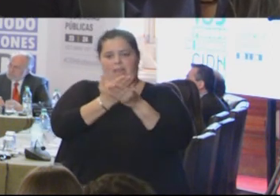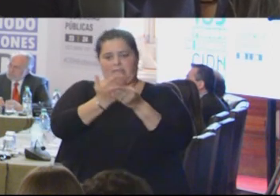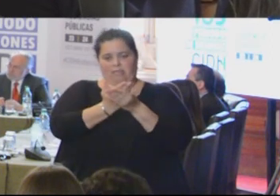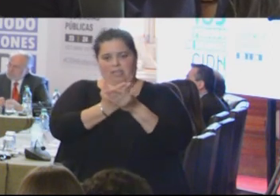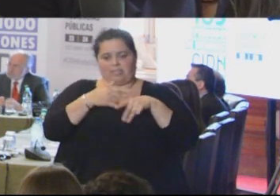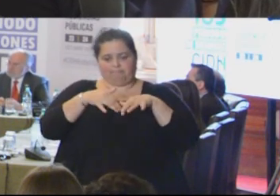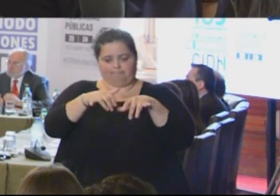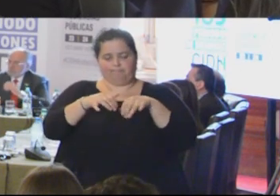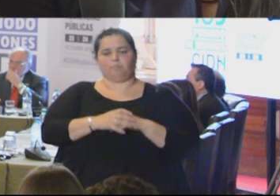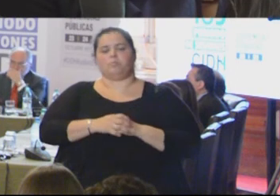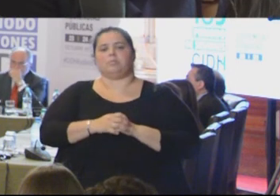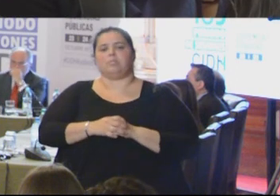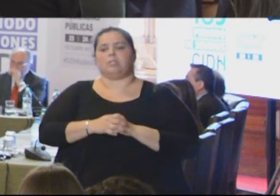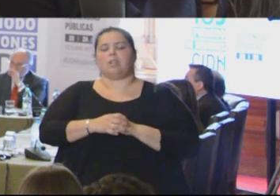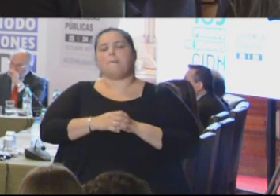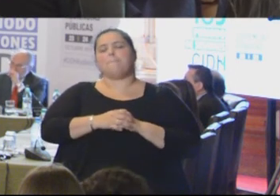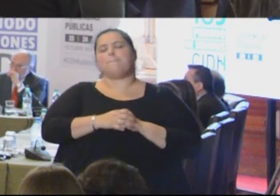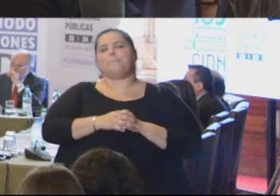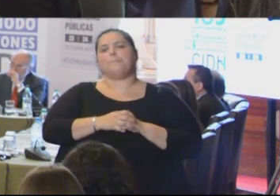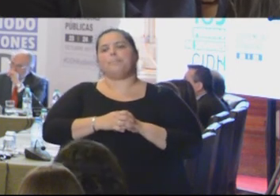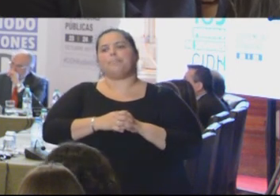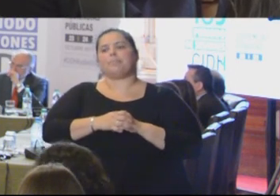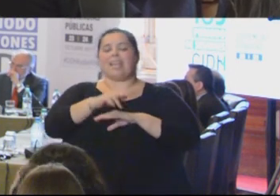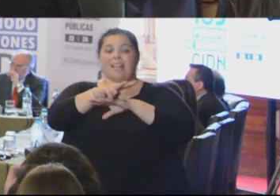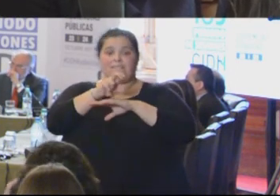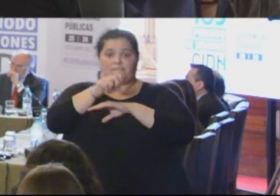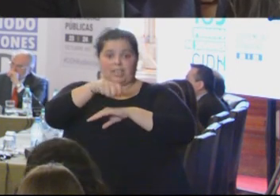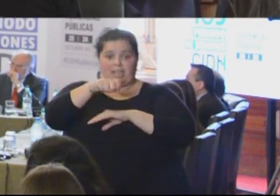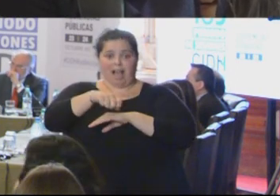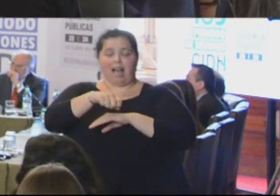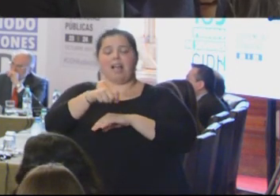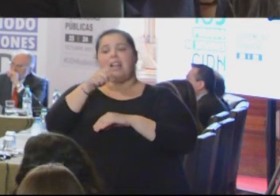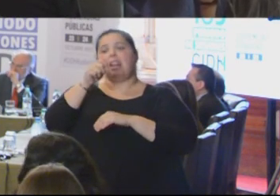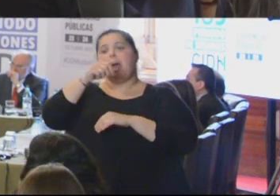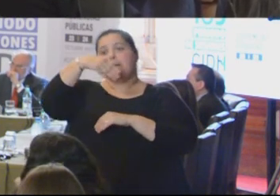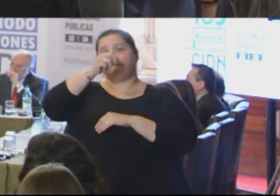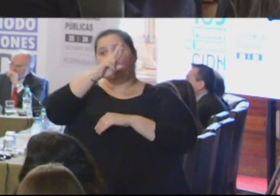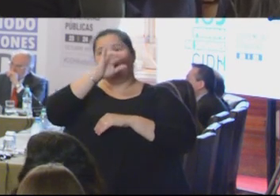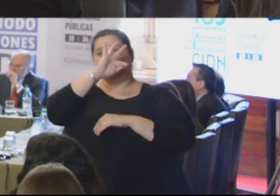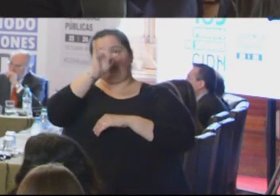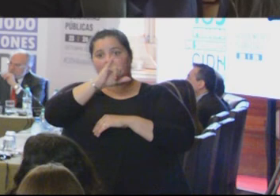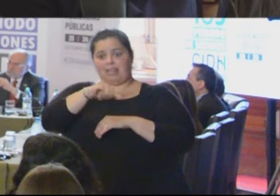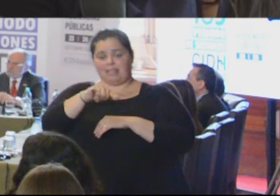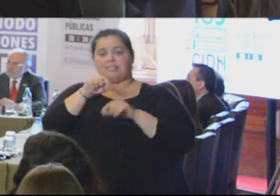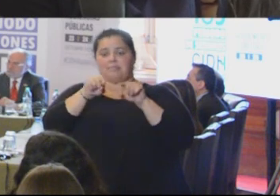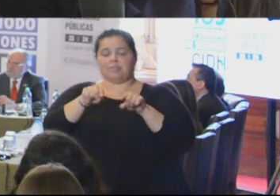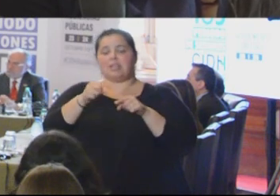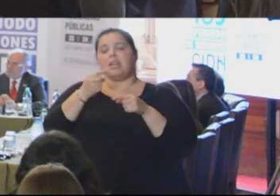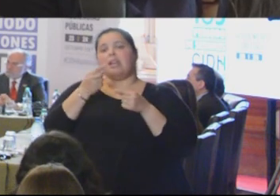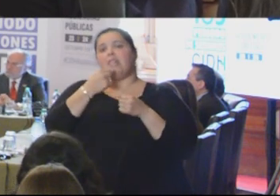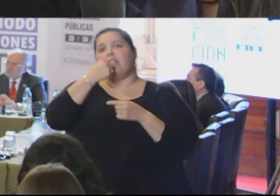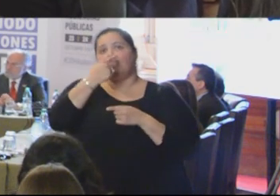para la paz el fiscal néstor humberto martínez en la aplicación del decreto 898 del 2017